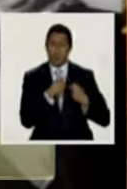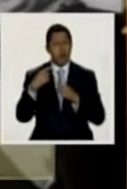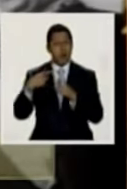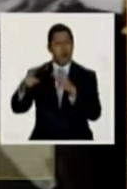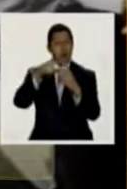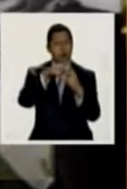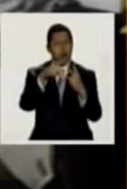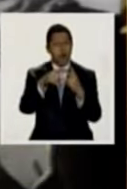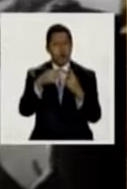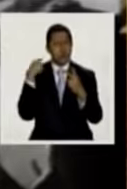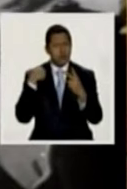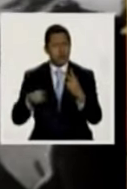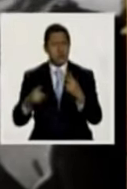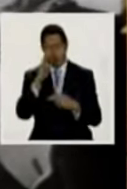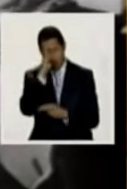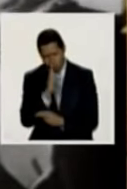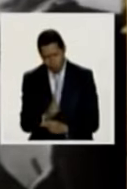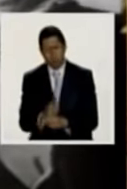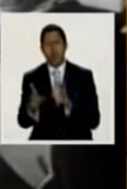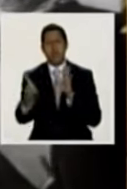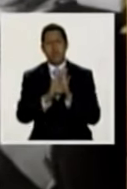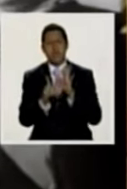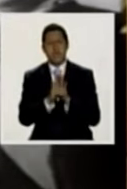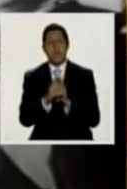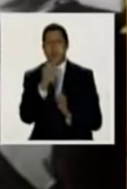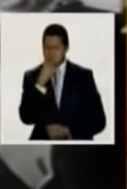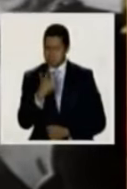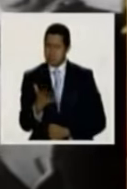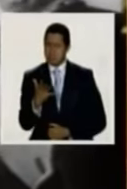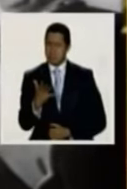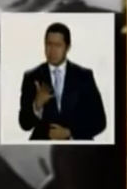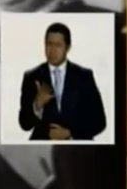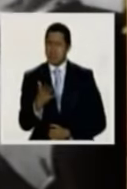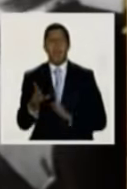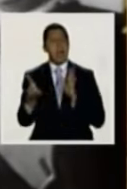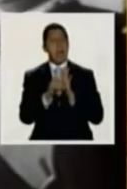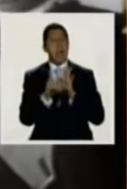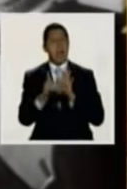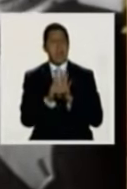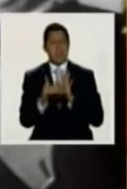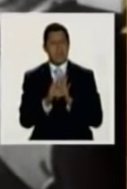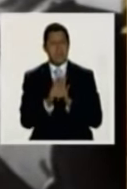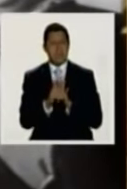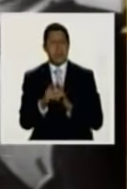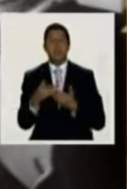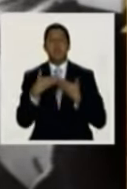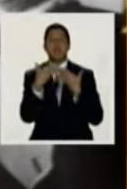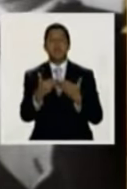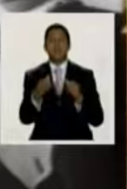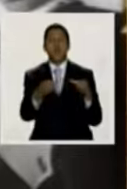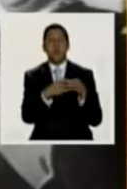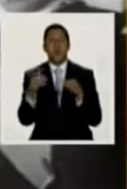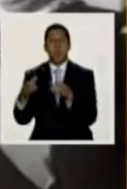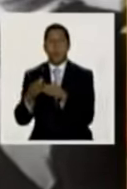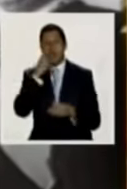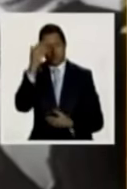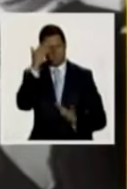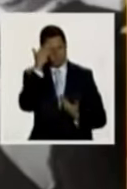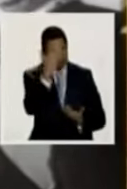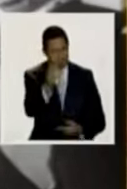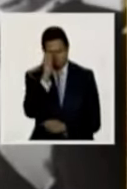otros reside el honor del deber bien cumplido, del deber que les trataron sus partidos, y yo los